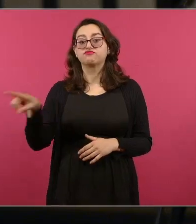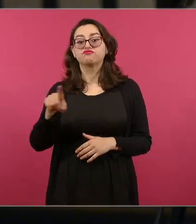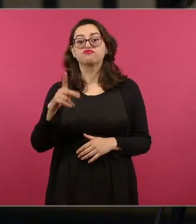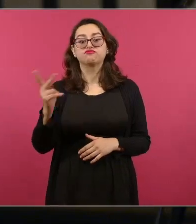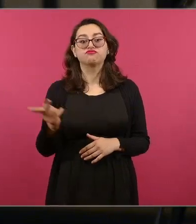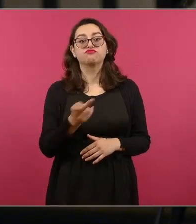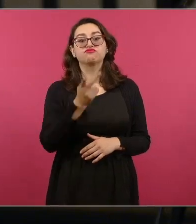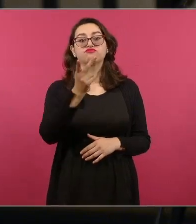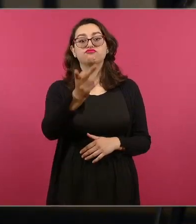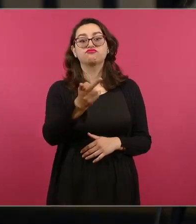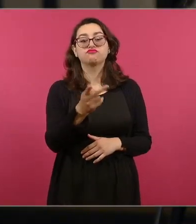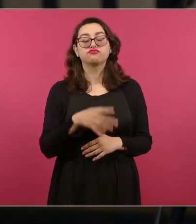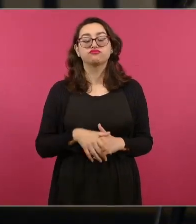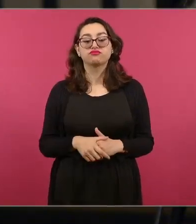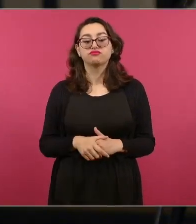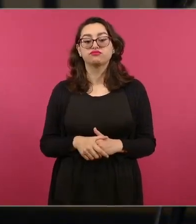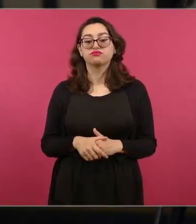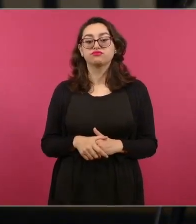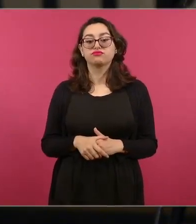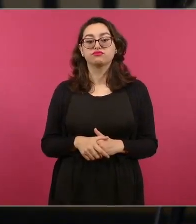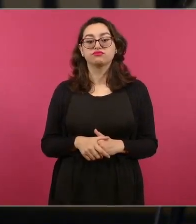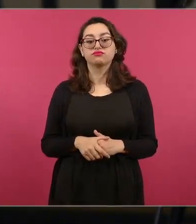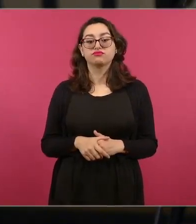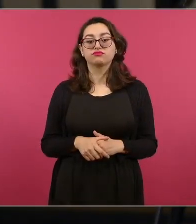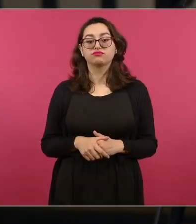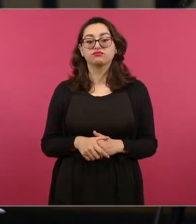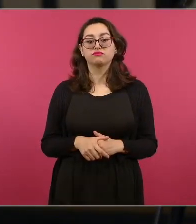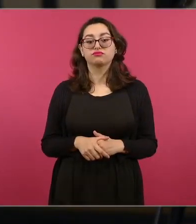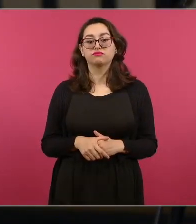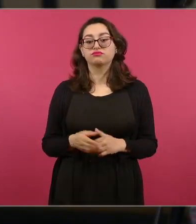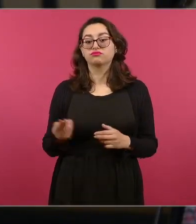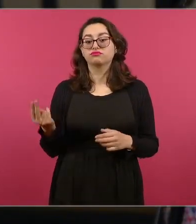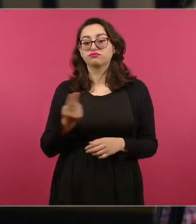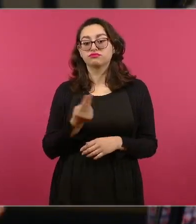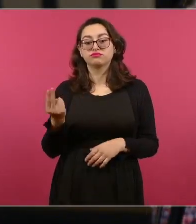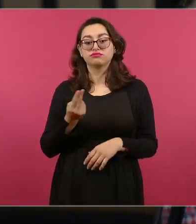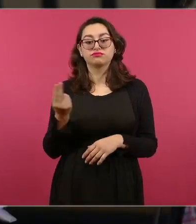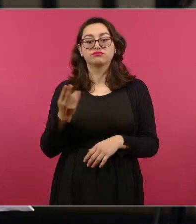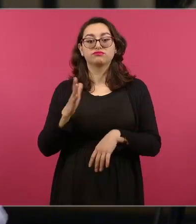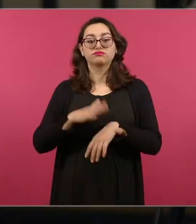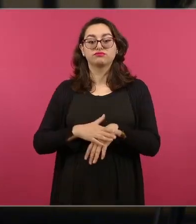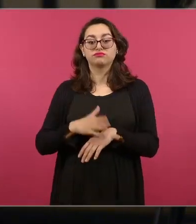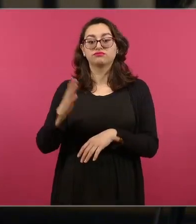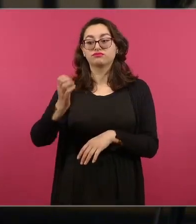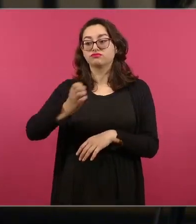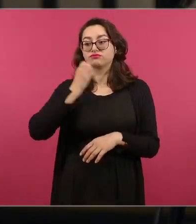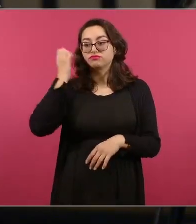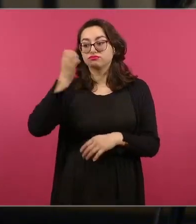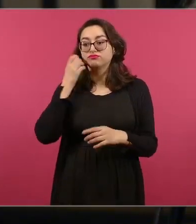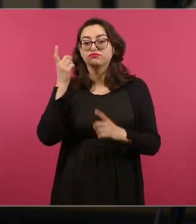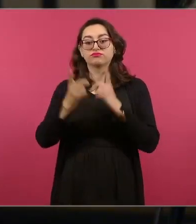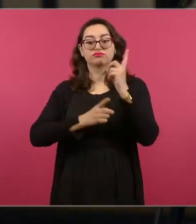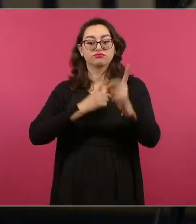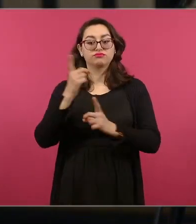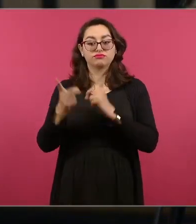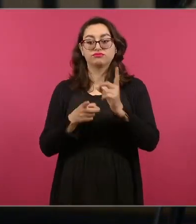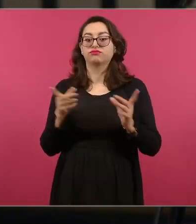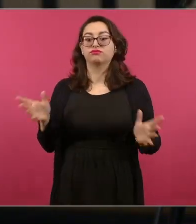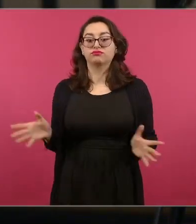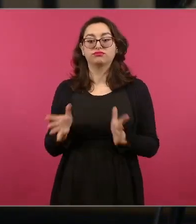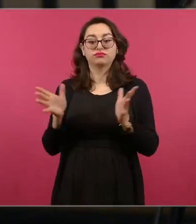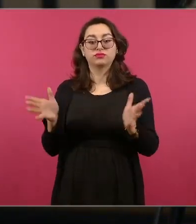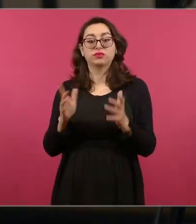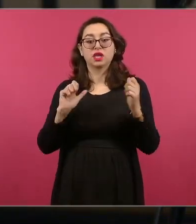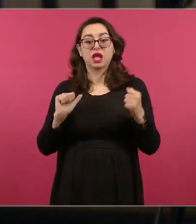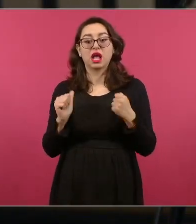¿cómo les puede ayudar? Necesitan mucho un gimnasio, una escuela de deporte, algo así. La